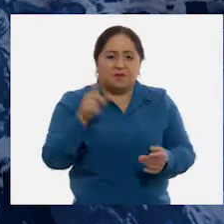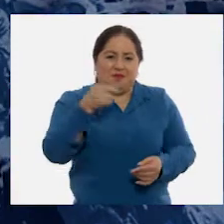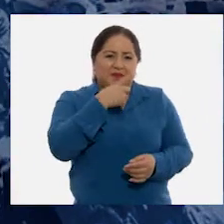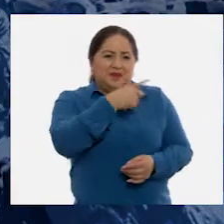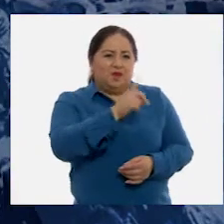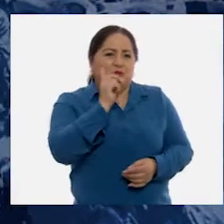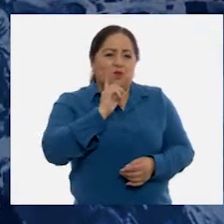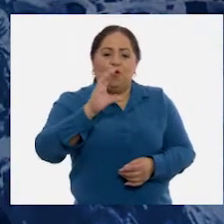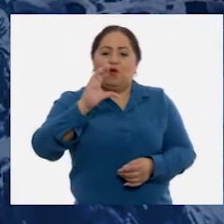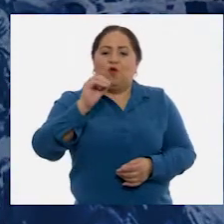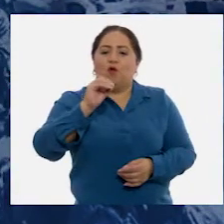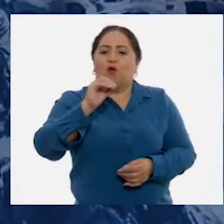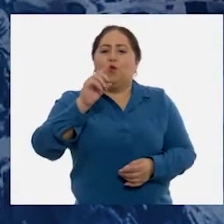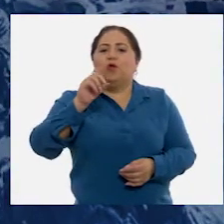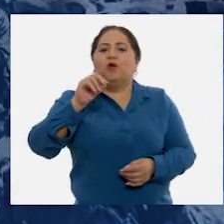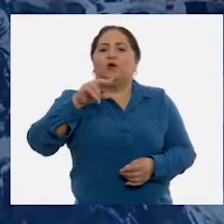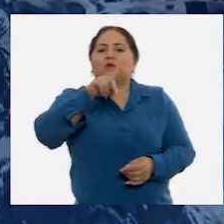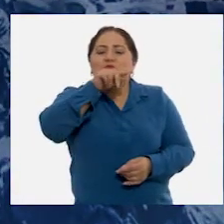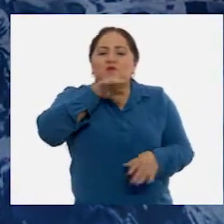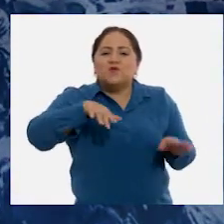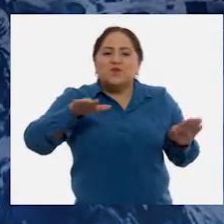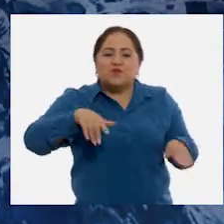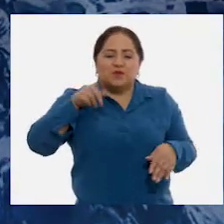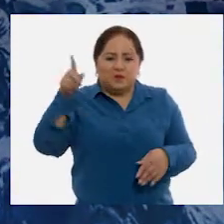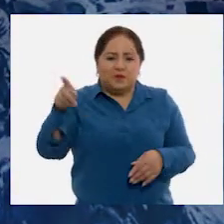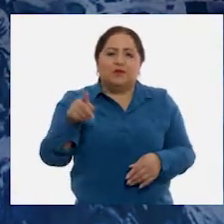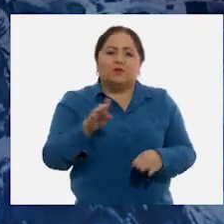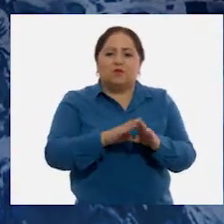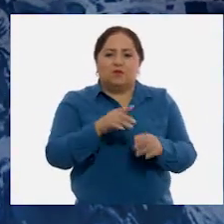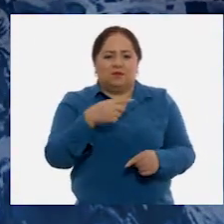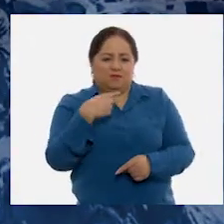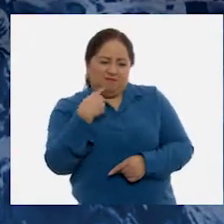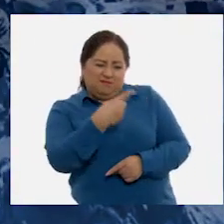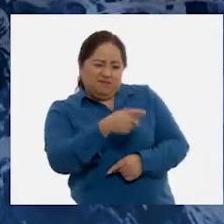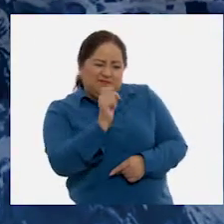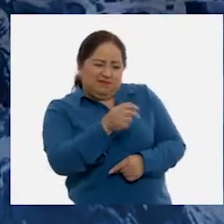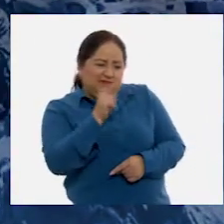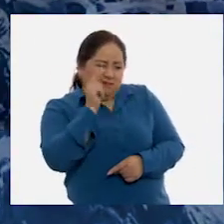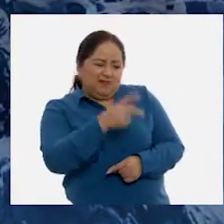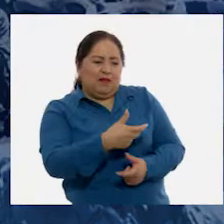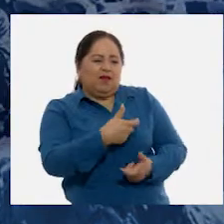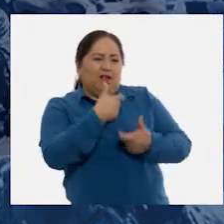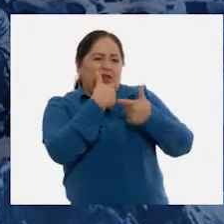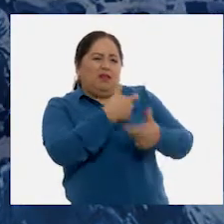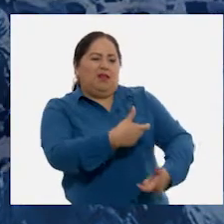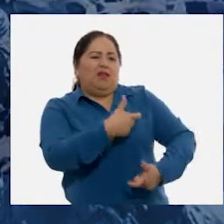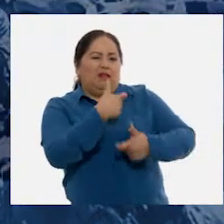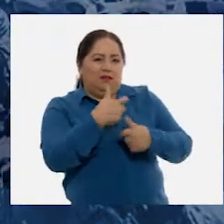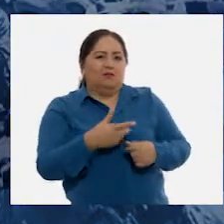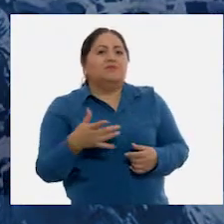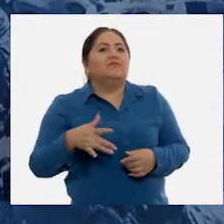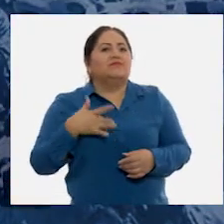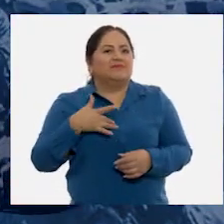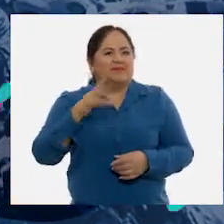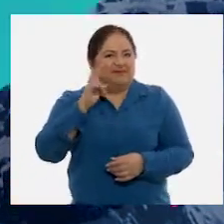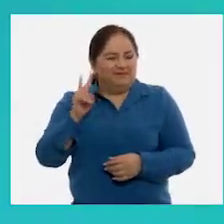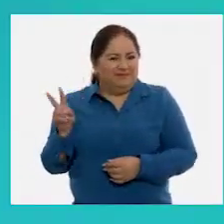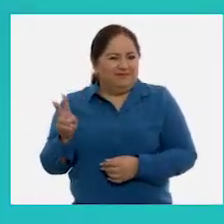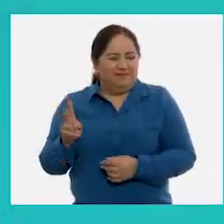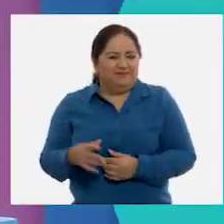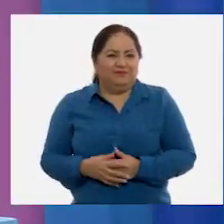la codorniz a espaldas de Anastasio, remendándolo y dando grandes risotadas. ¿Qué te pareció,